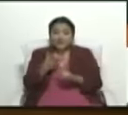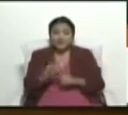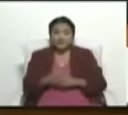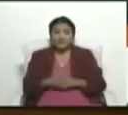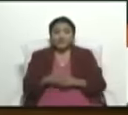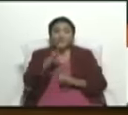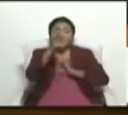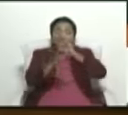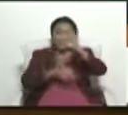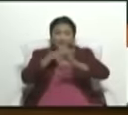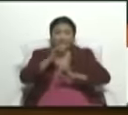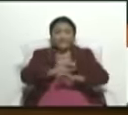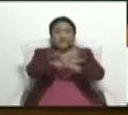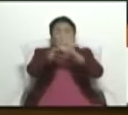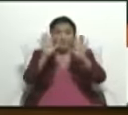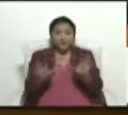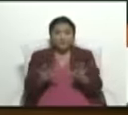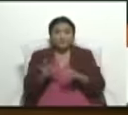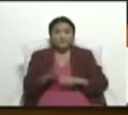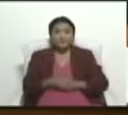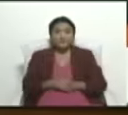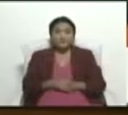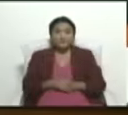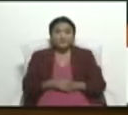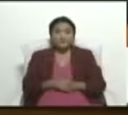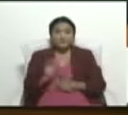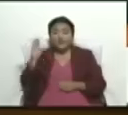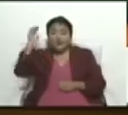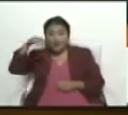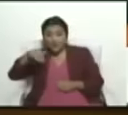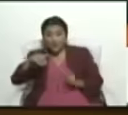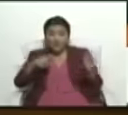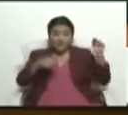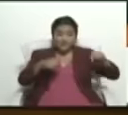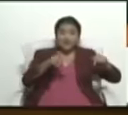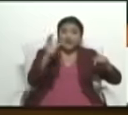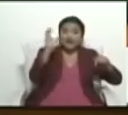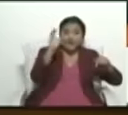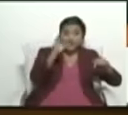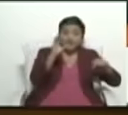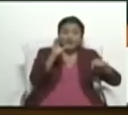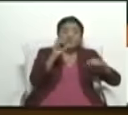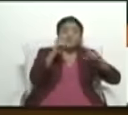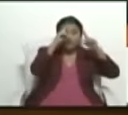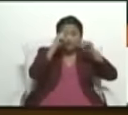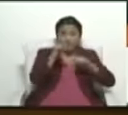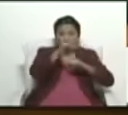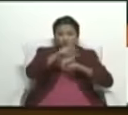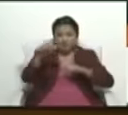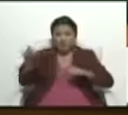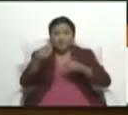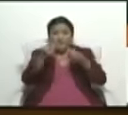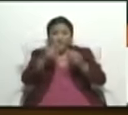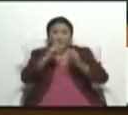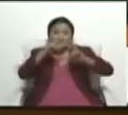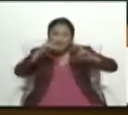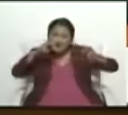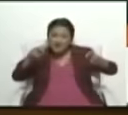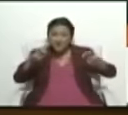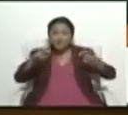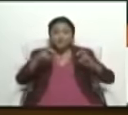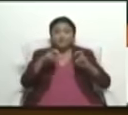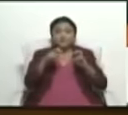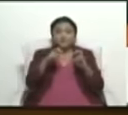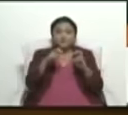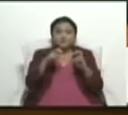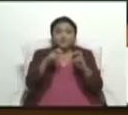destacamos profesionales en el estado de Aragua y aquí en Caracas para desvirtuar y